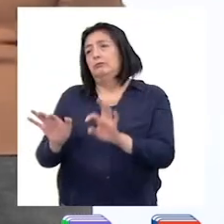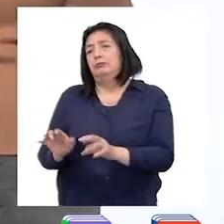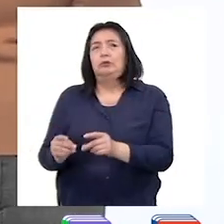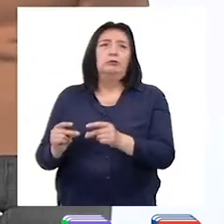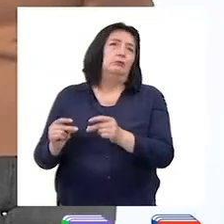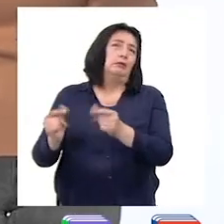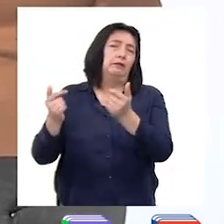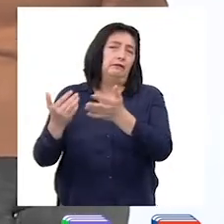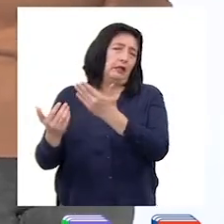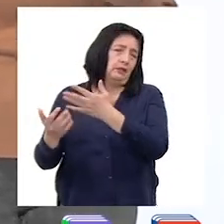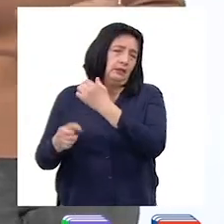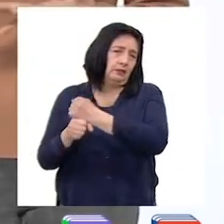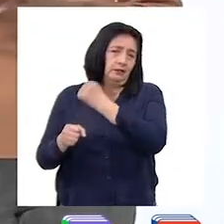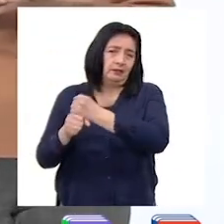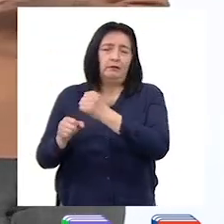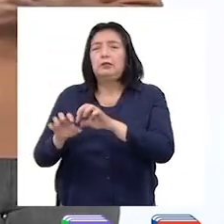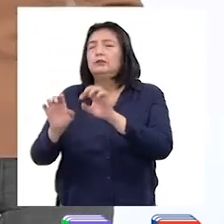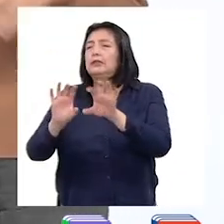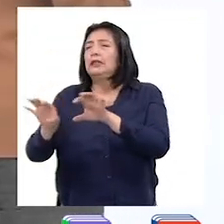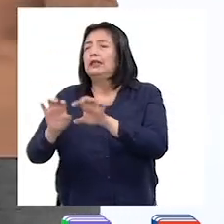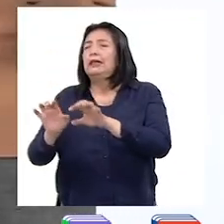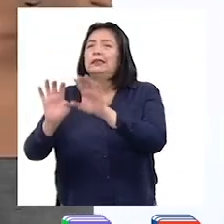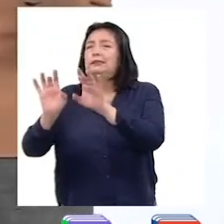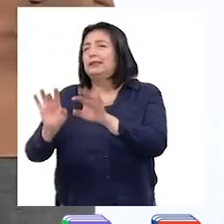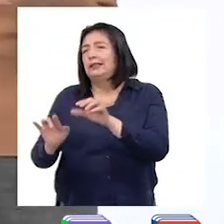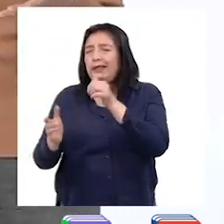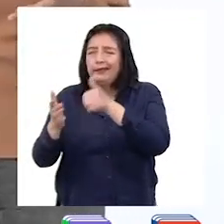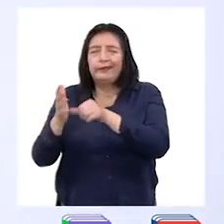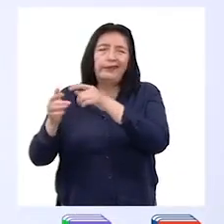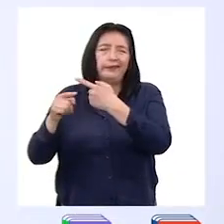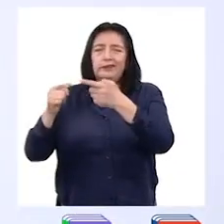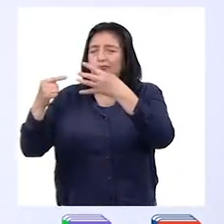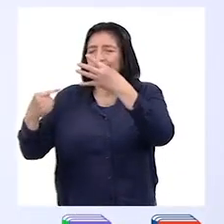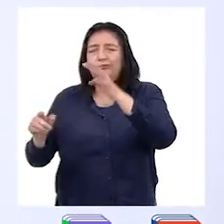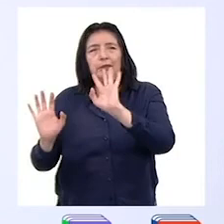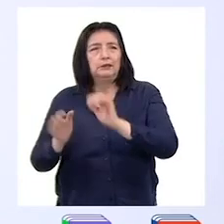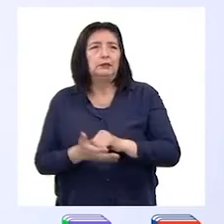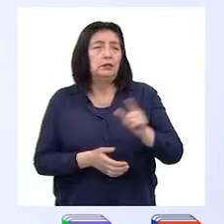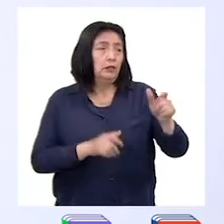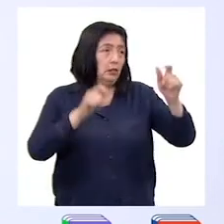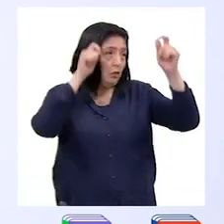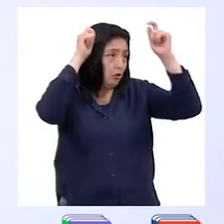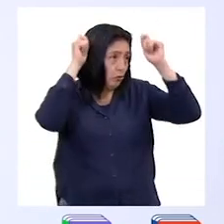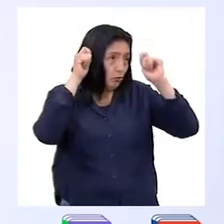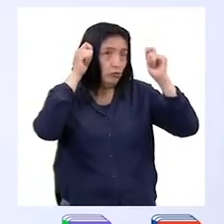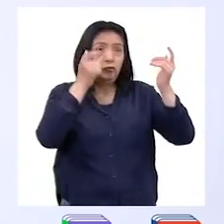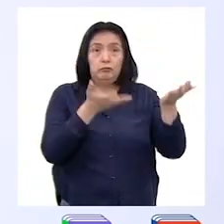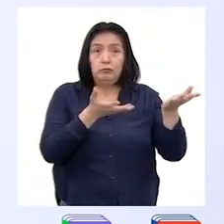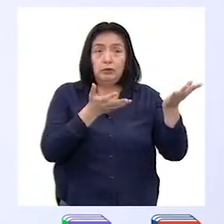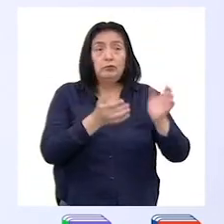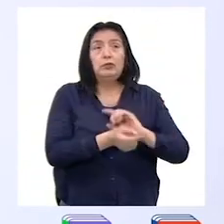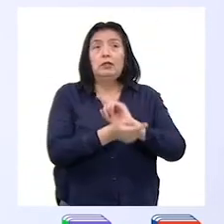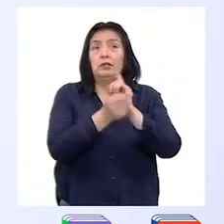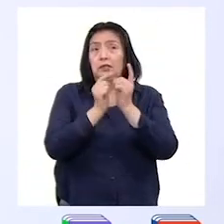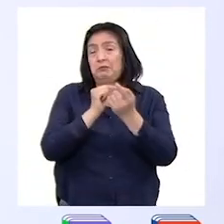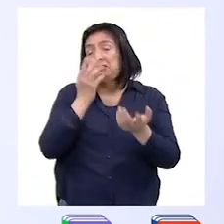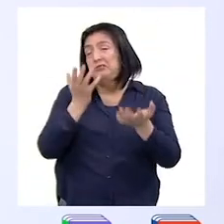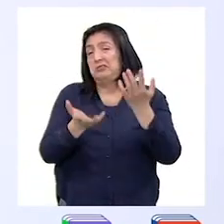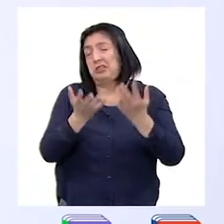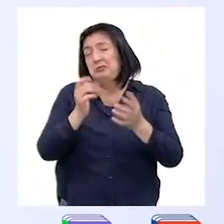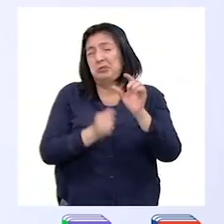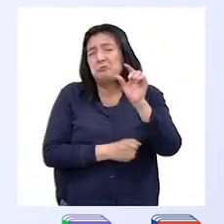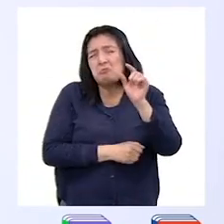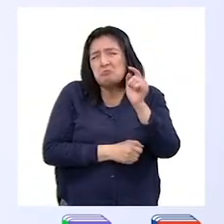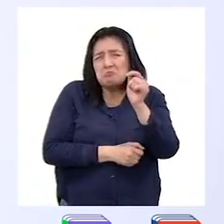hacen aún más sencilla la labor de redactar documentos, entre muchas otras funciones. Los sombreros, por otro lado, han cambiado quizás